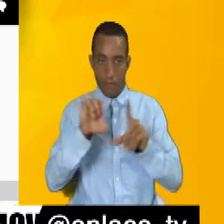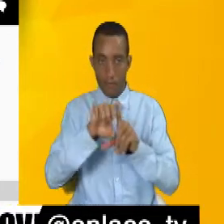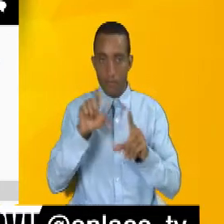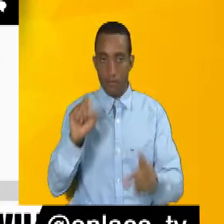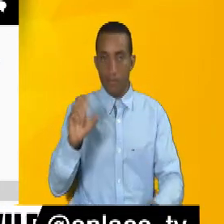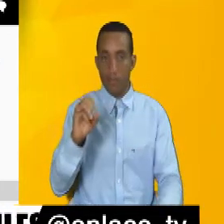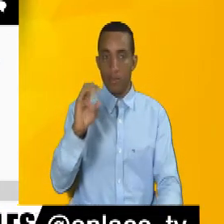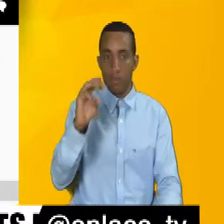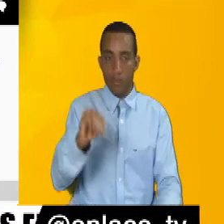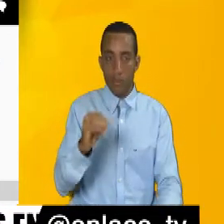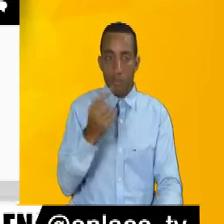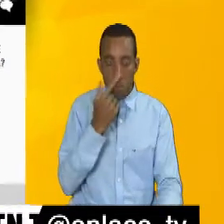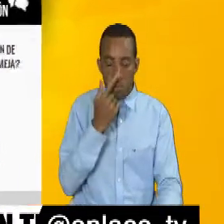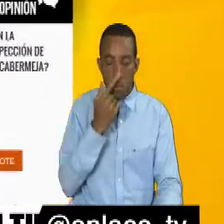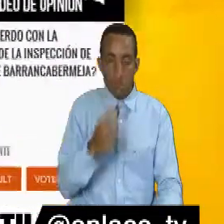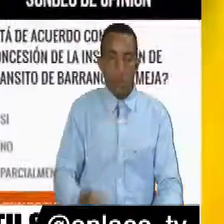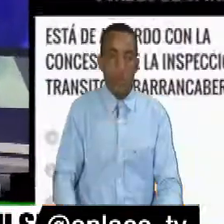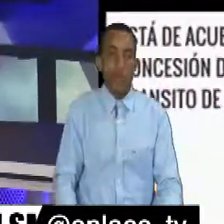www.enlacetelevisión.com. Visítenos.